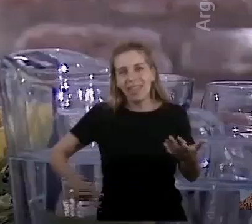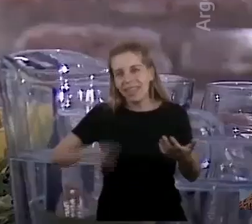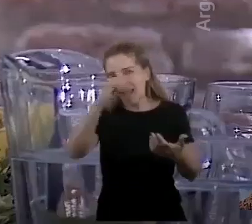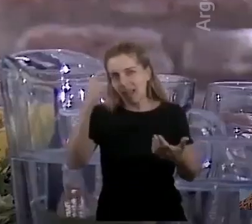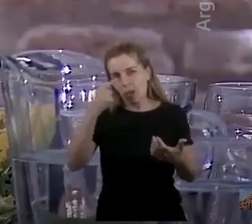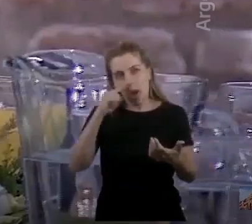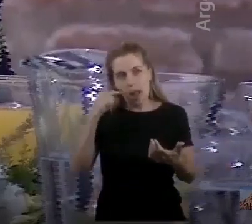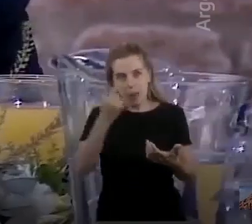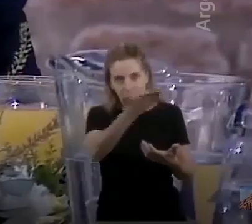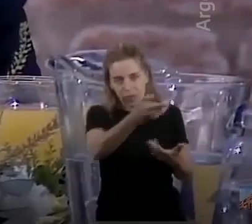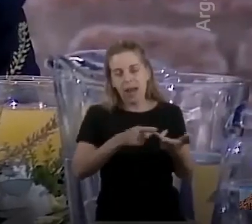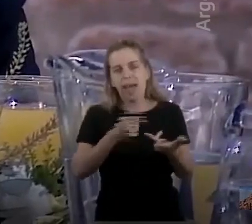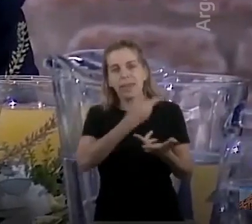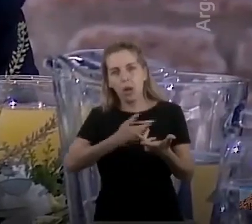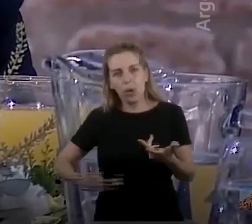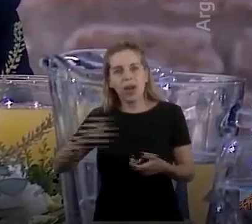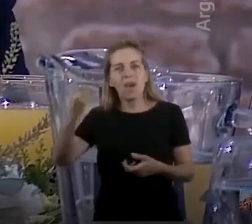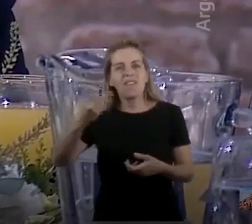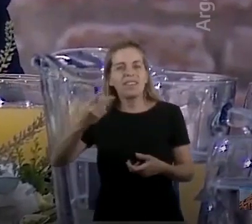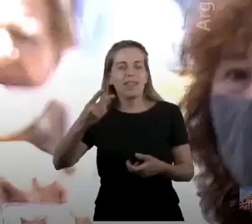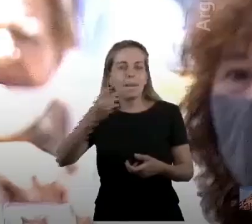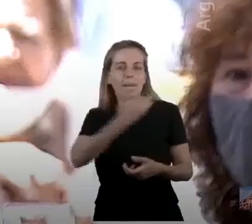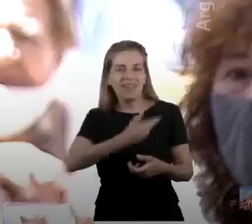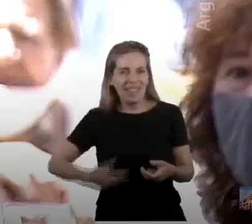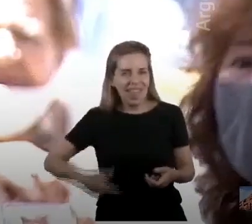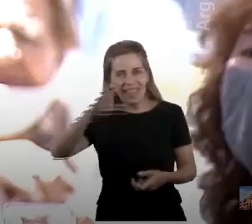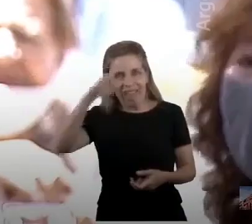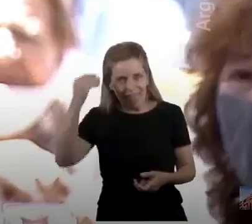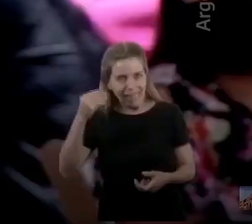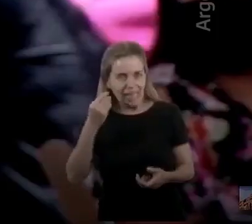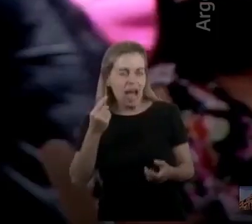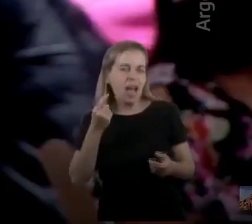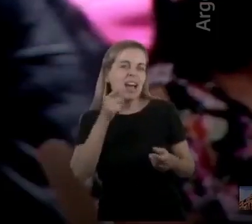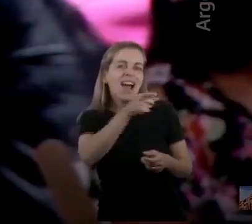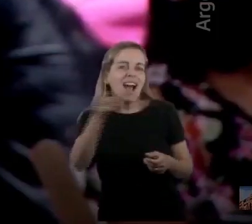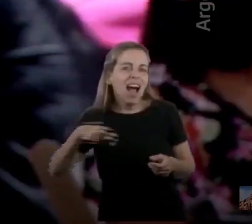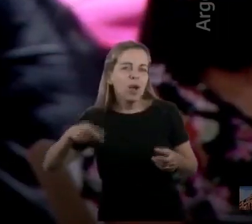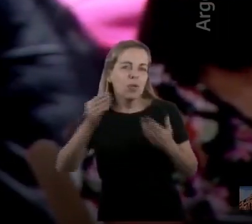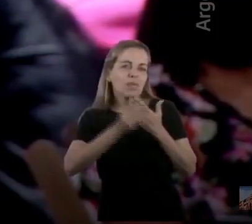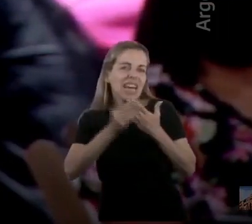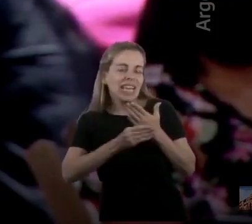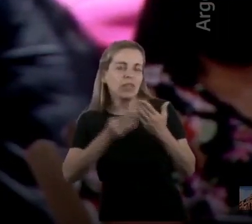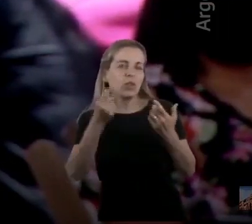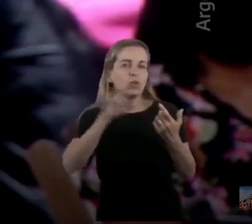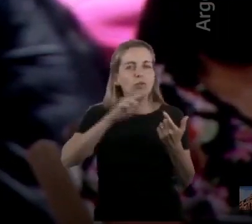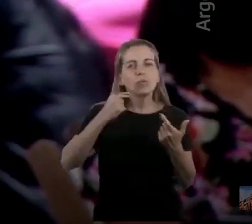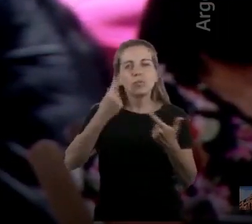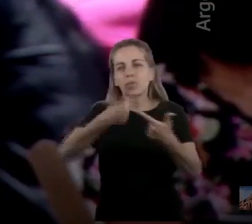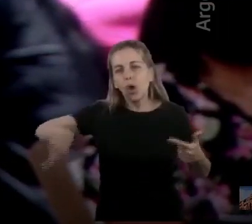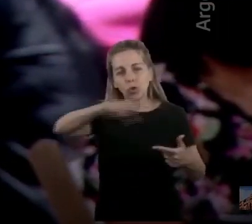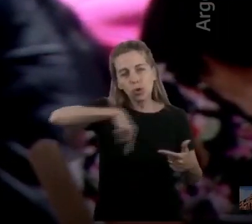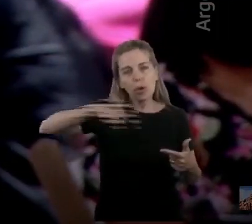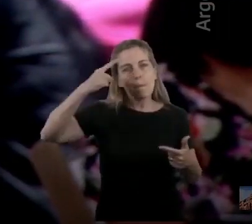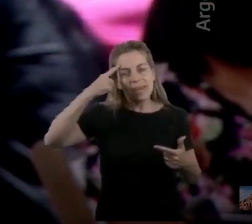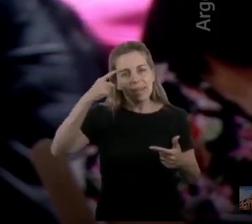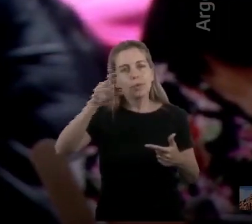Alberto Fernández, del gobierno de la vicepresidenta de la Nación, Cristina Fernández de Kirchner, y cada uno de los ministros y ministras que pensamos